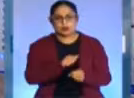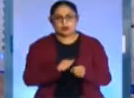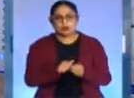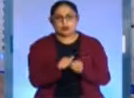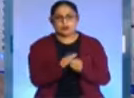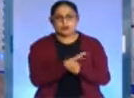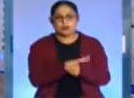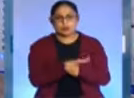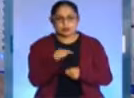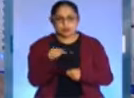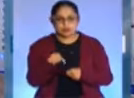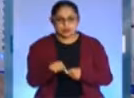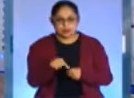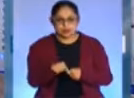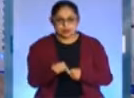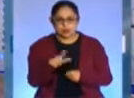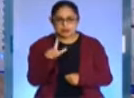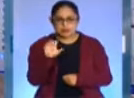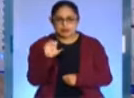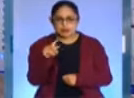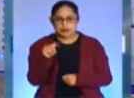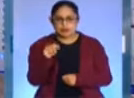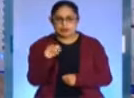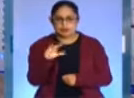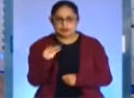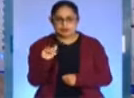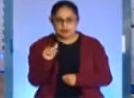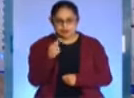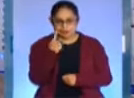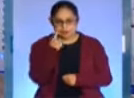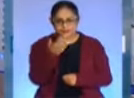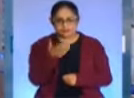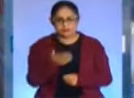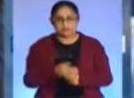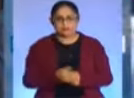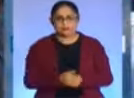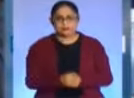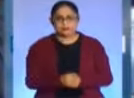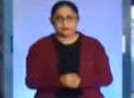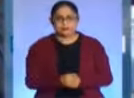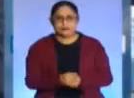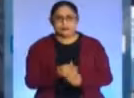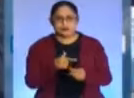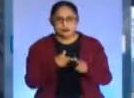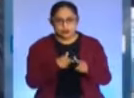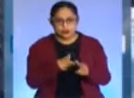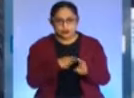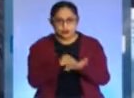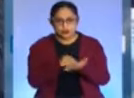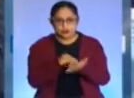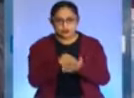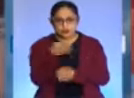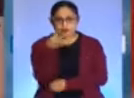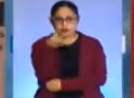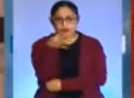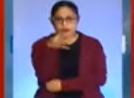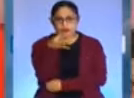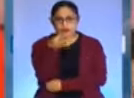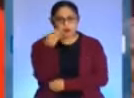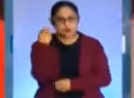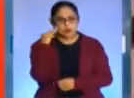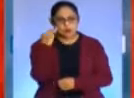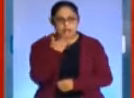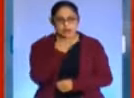la capital michoacana. Leticia Ruano con los detalles. Continúa en el Poliforum de Morelia la campaña